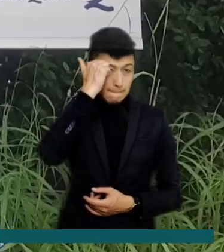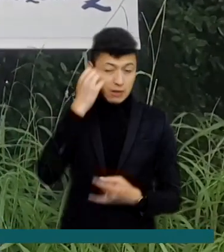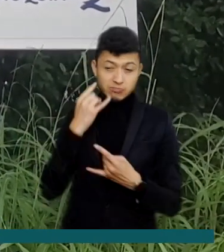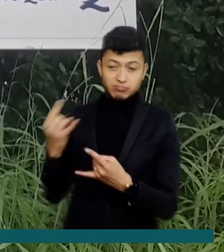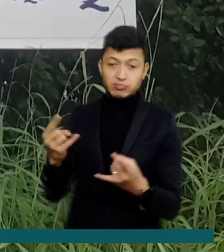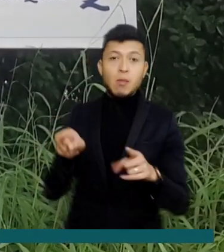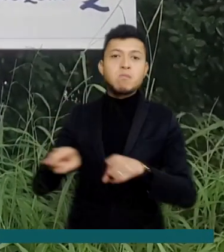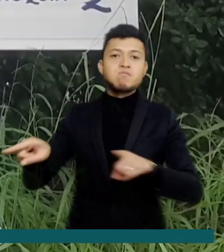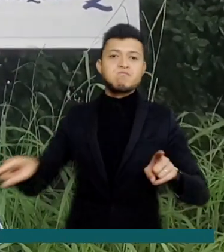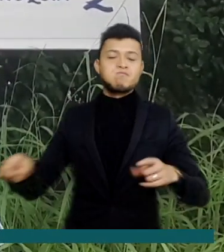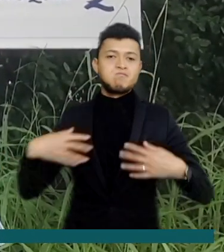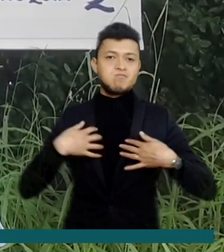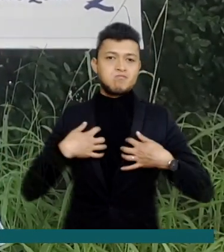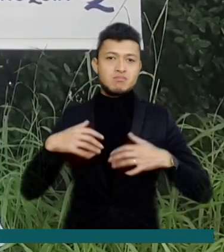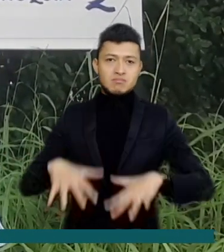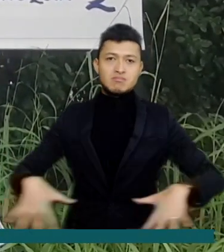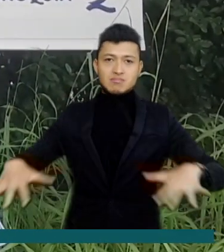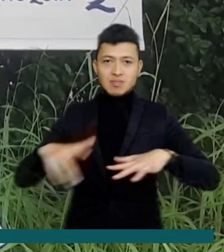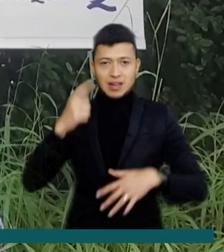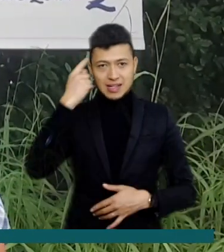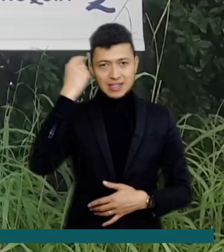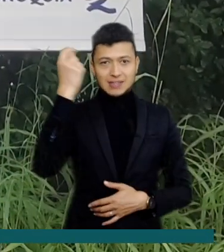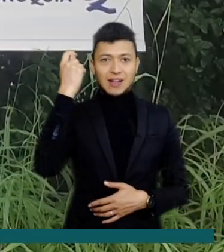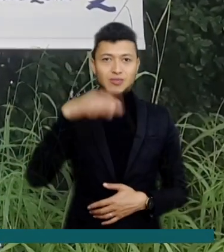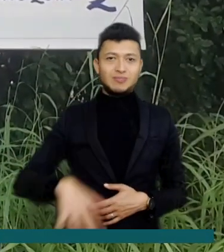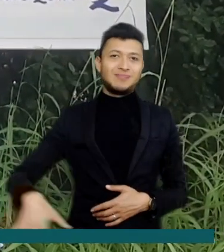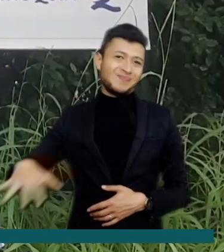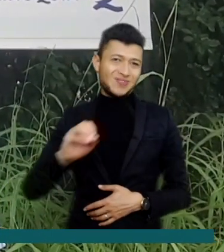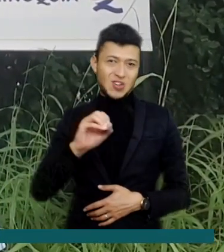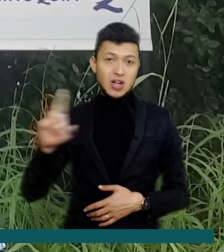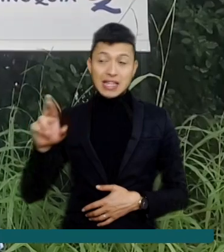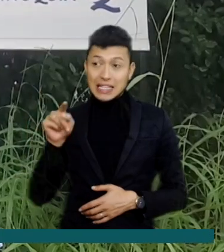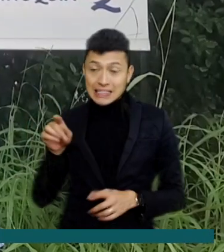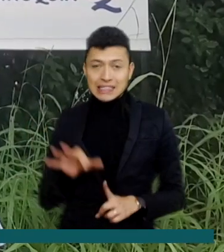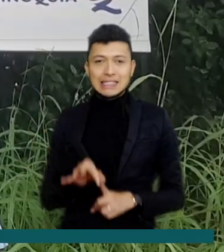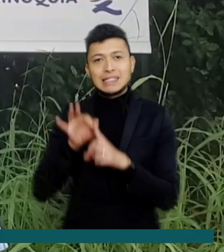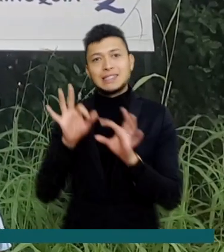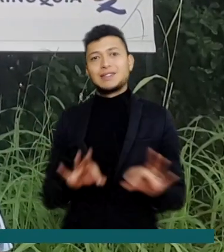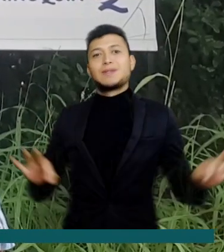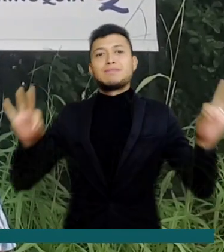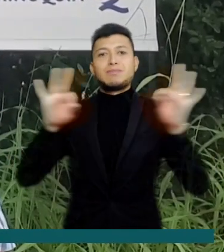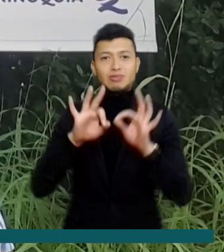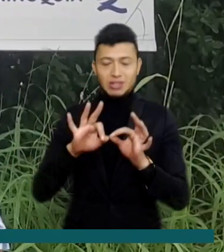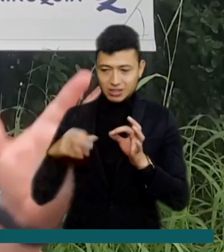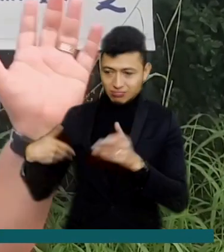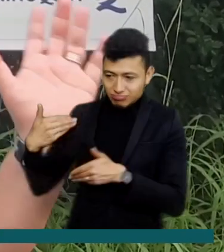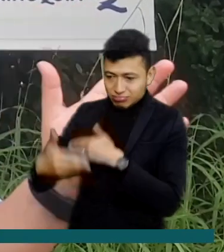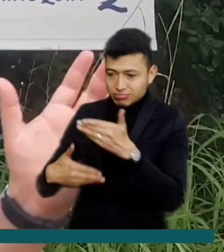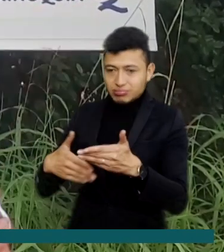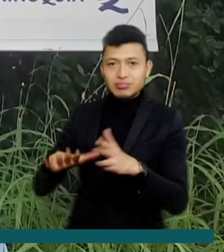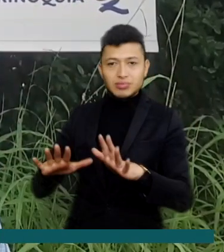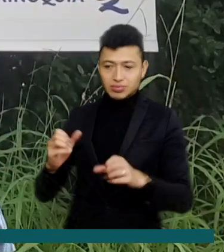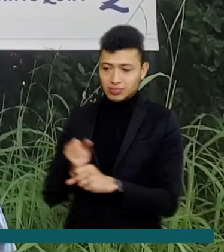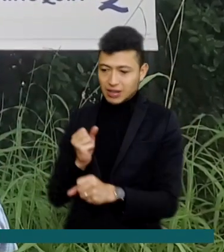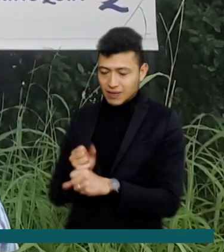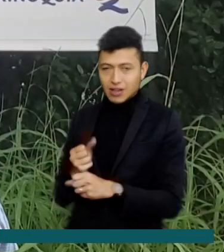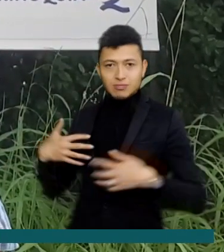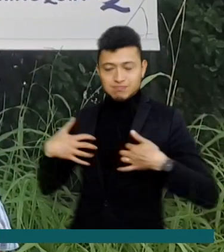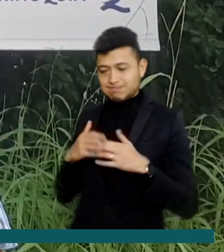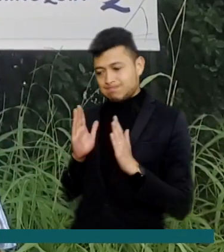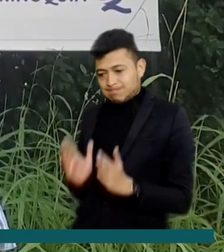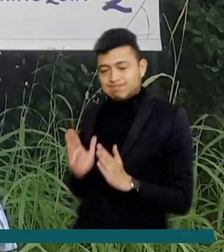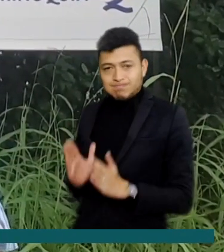atractivos es la fauna propia de los llanos orientales. Ahí es donde cobra gran relevancia la labor que desarrollan en el hogar de paso del picón.